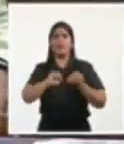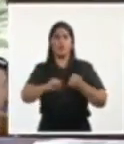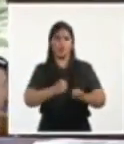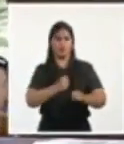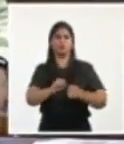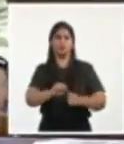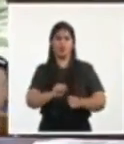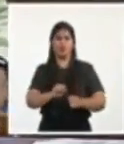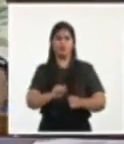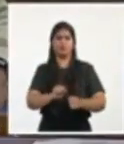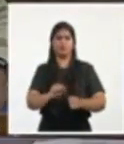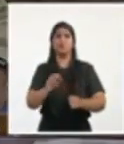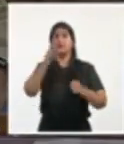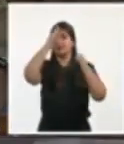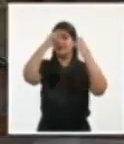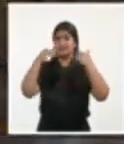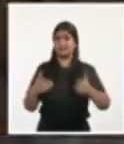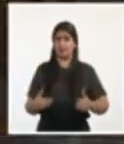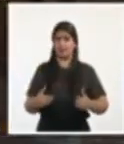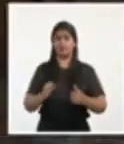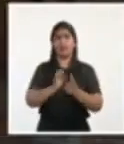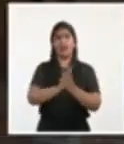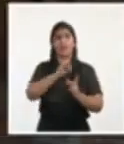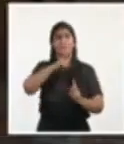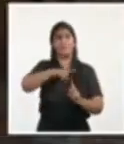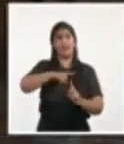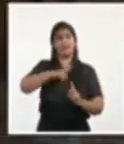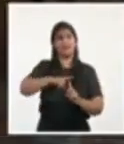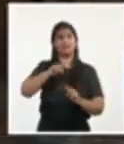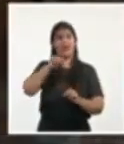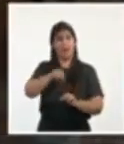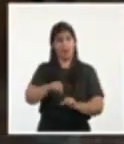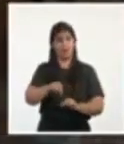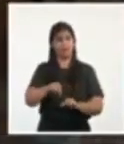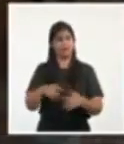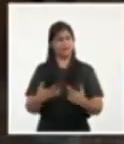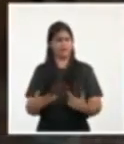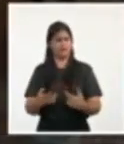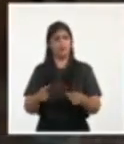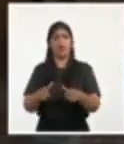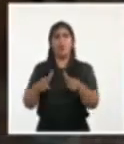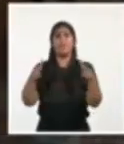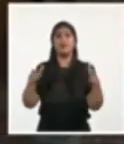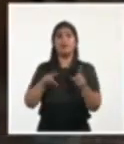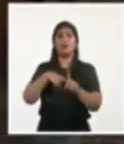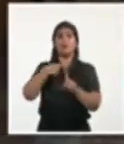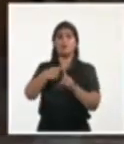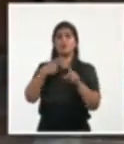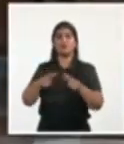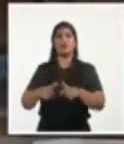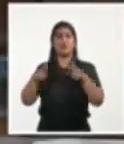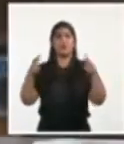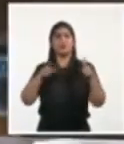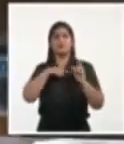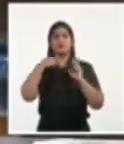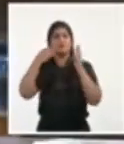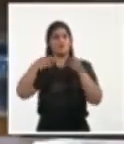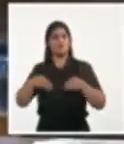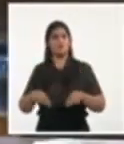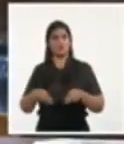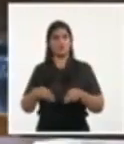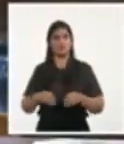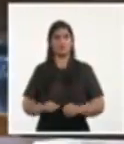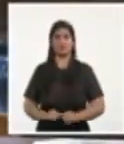tiene una tasa de letalidad muy por debajo en estos momentos del país a partir del número de casos que tiene, pero reitero, un